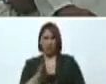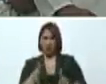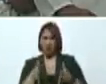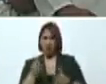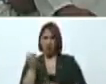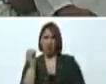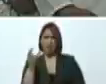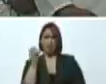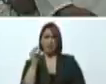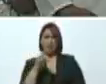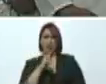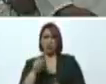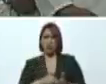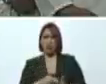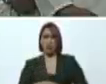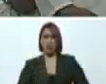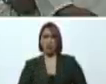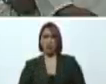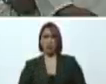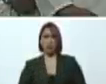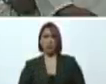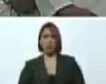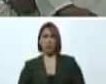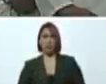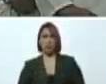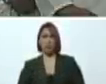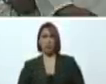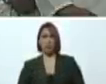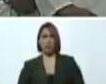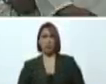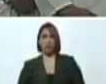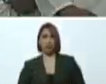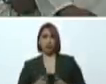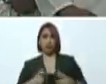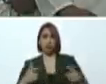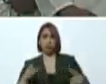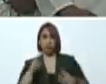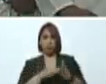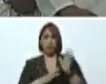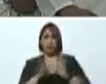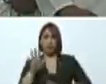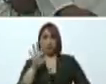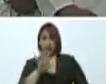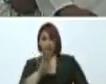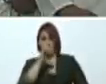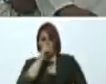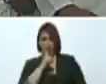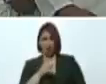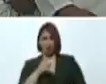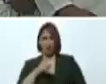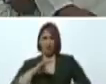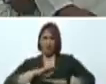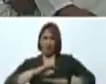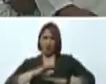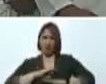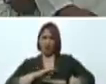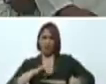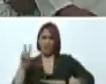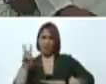asamblea nacional por un amplio margen en 2015 y esos cinco años fueron de bienestar para Venezuela